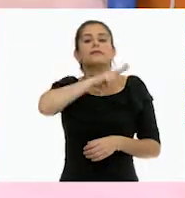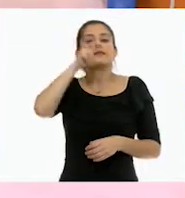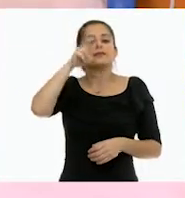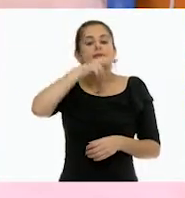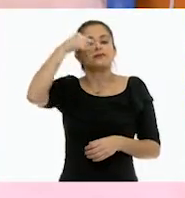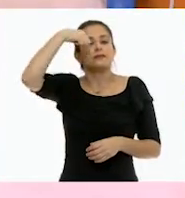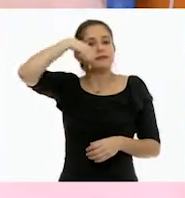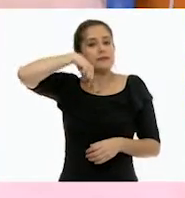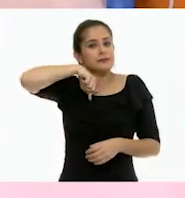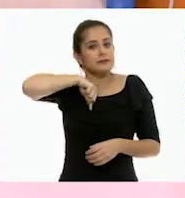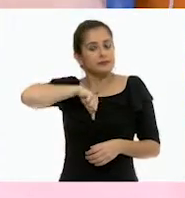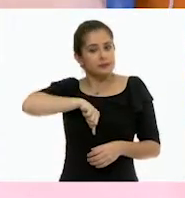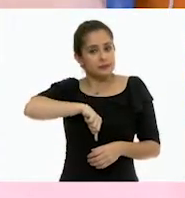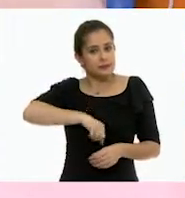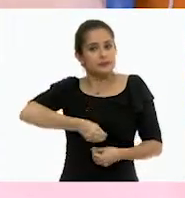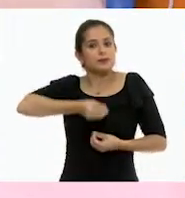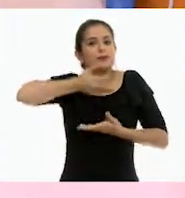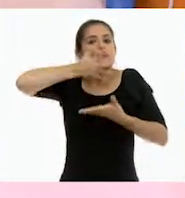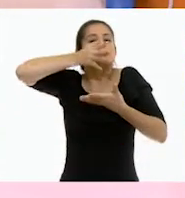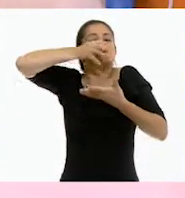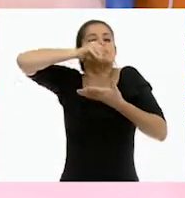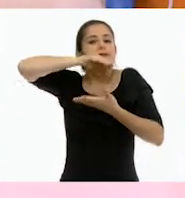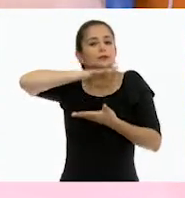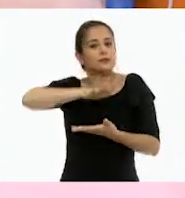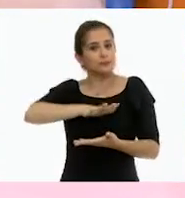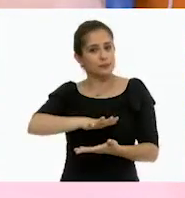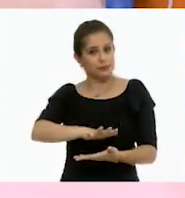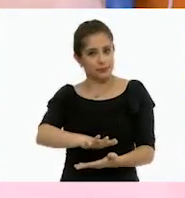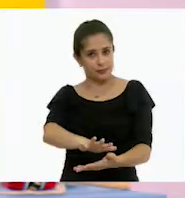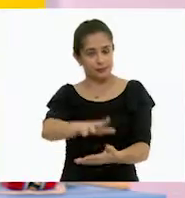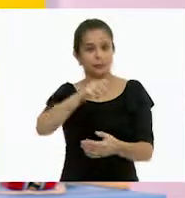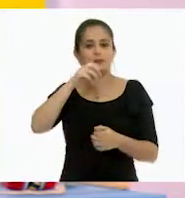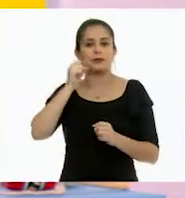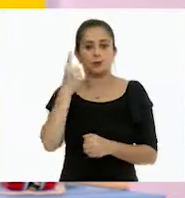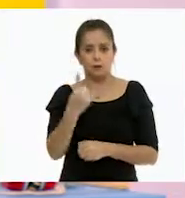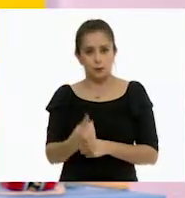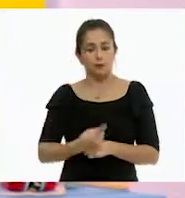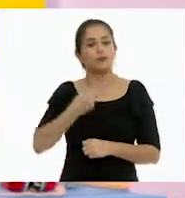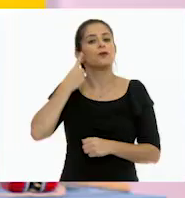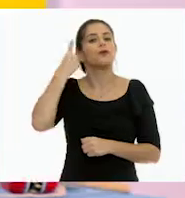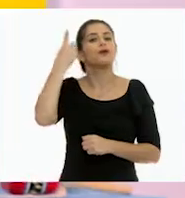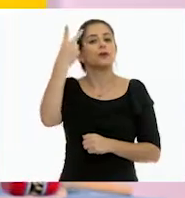Entra por nariz. Muy bien. Dos. Una más.